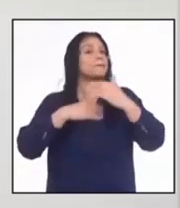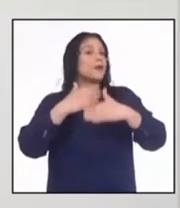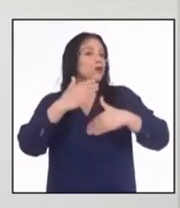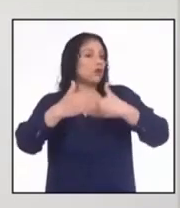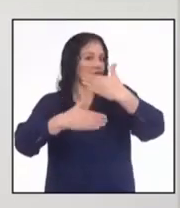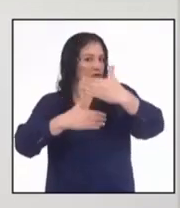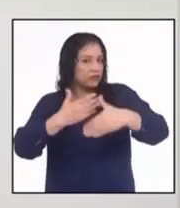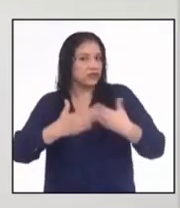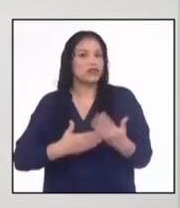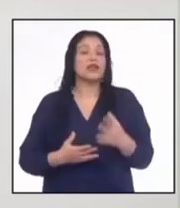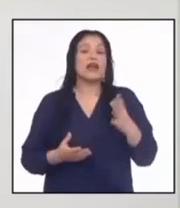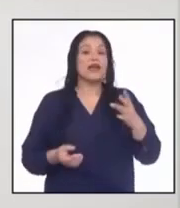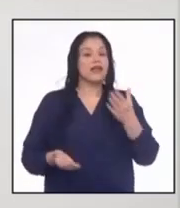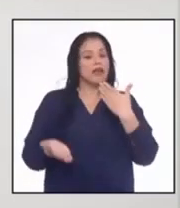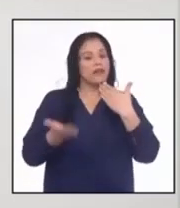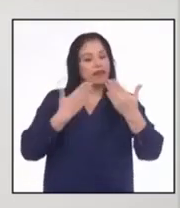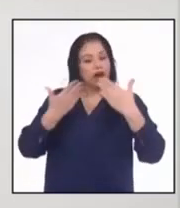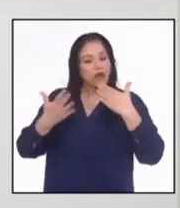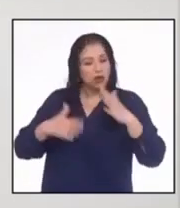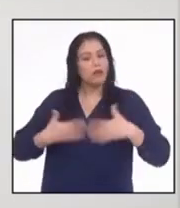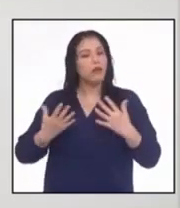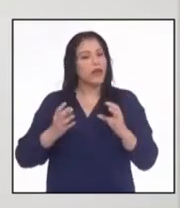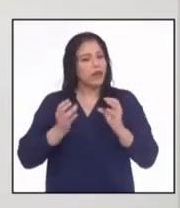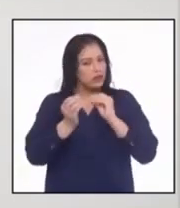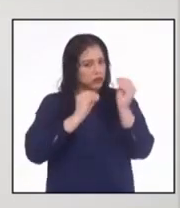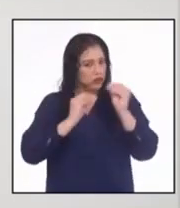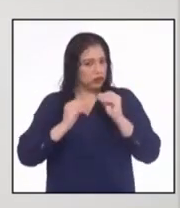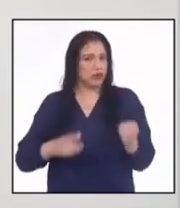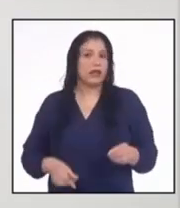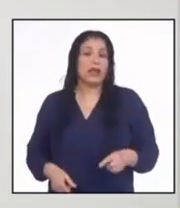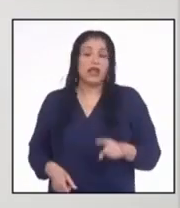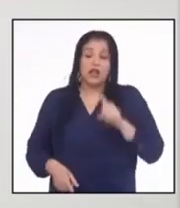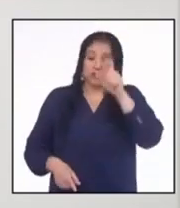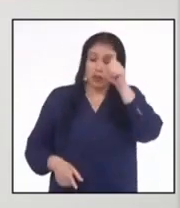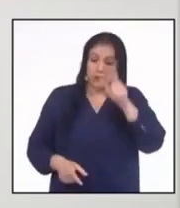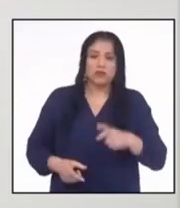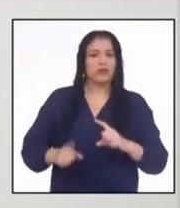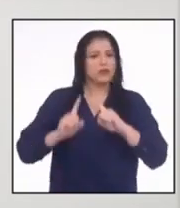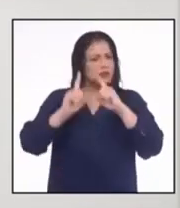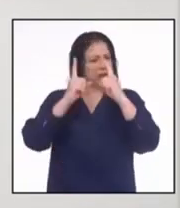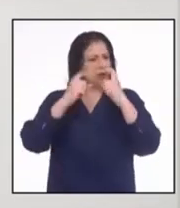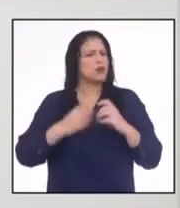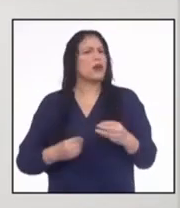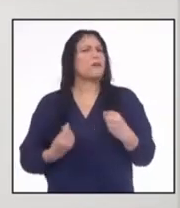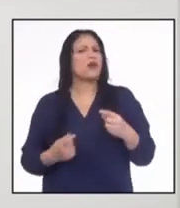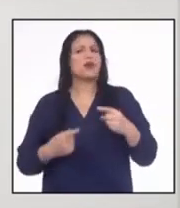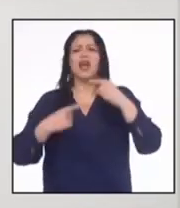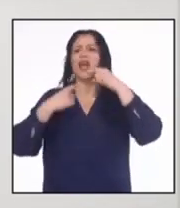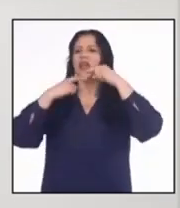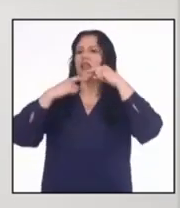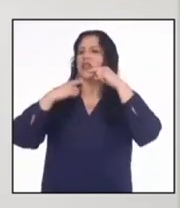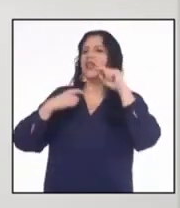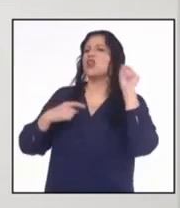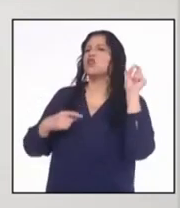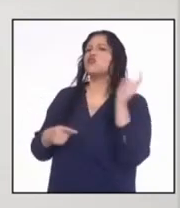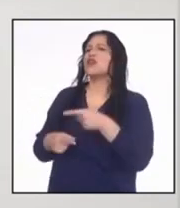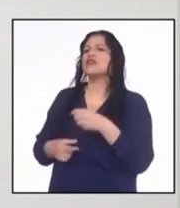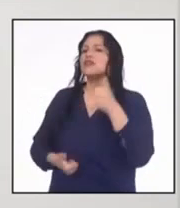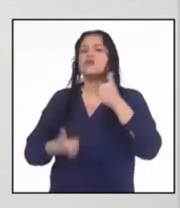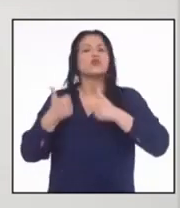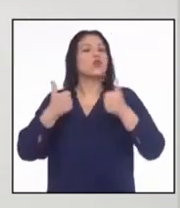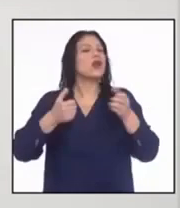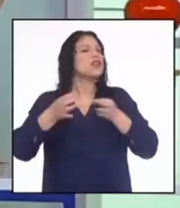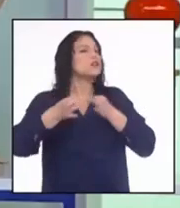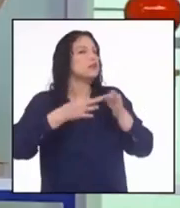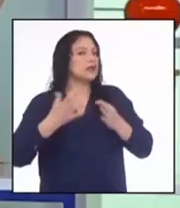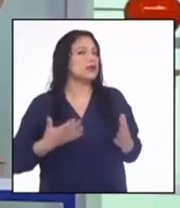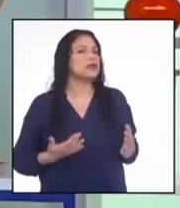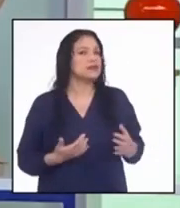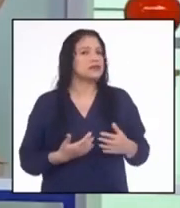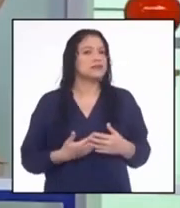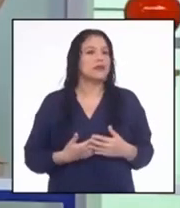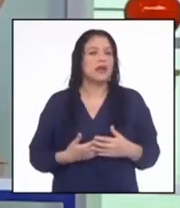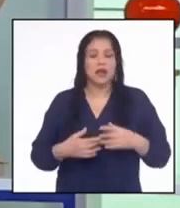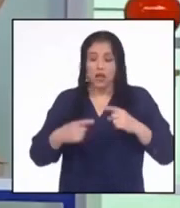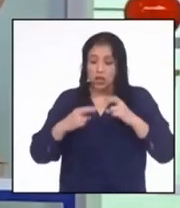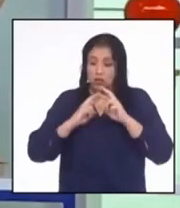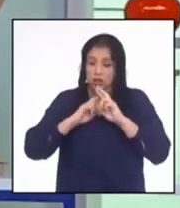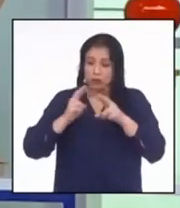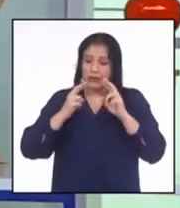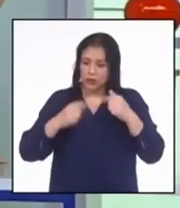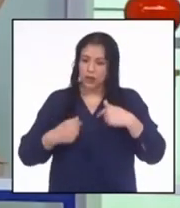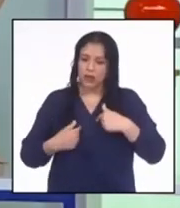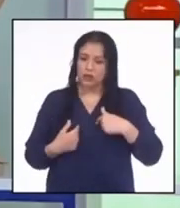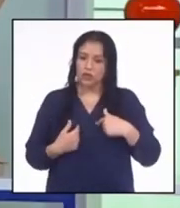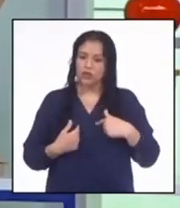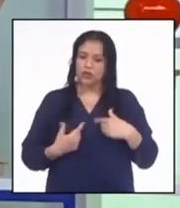diálogo que contribuyan a su solución. Si alguien te pregunta, ¿por qué denunciaste? ¿Cuál sería tu argumento? Contestaría que